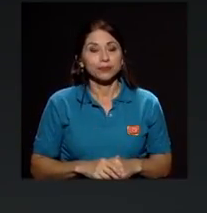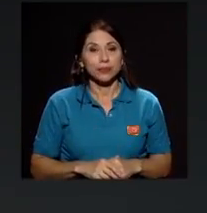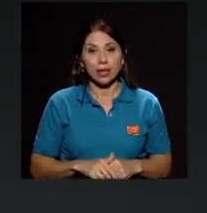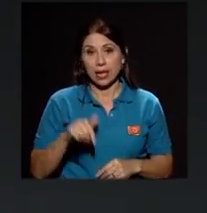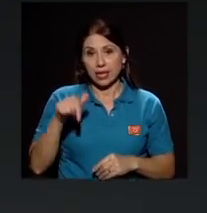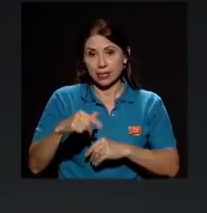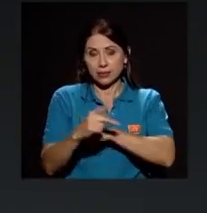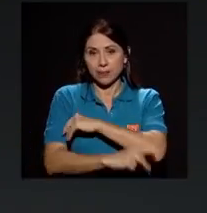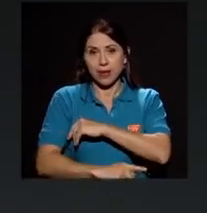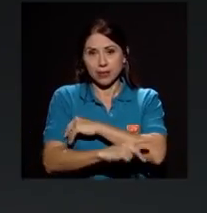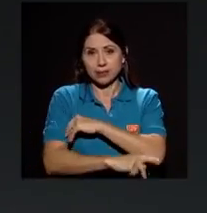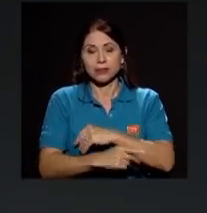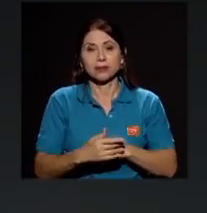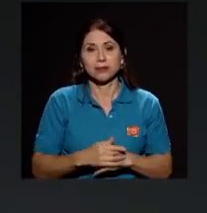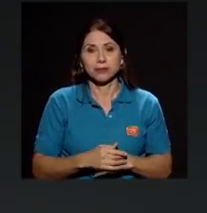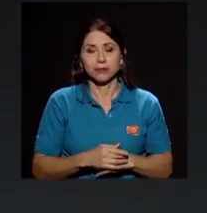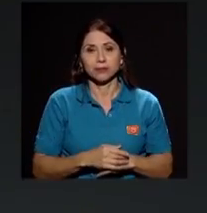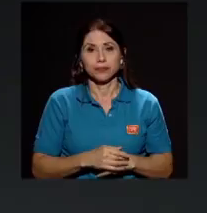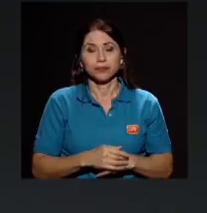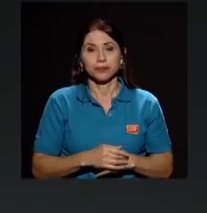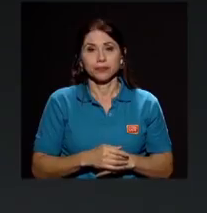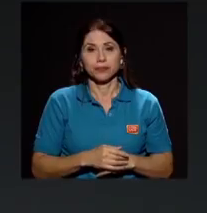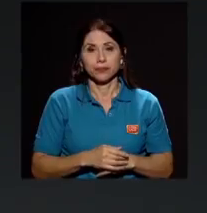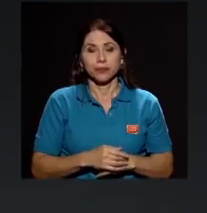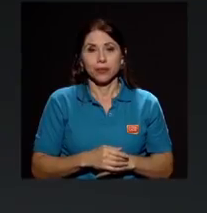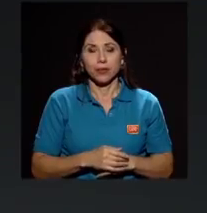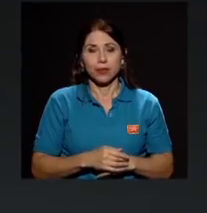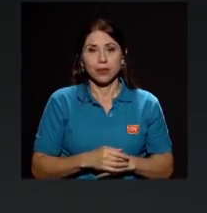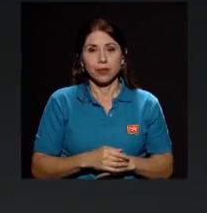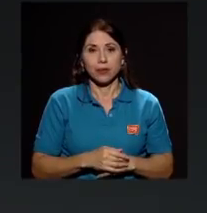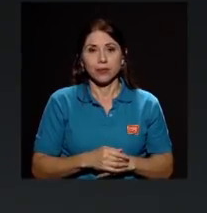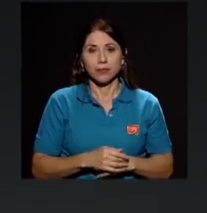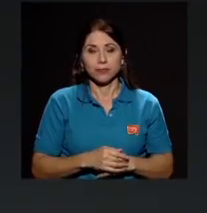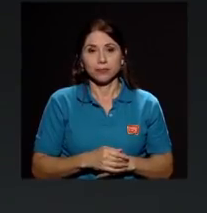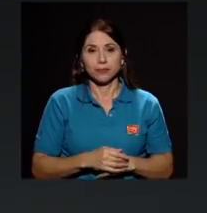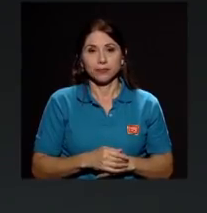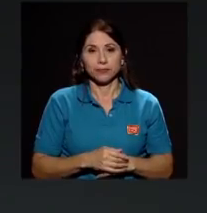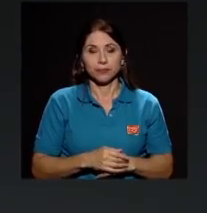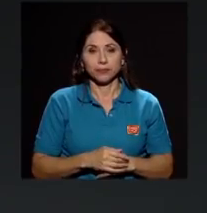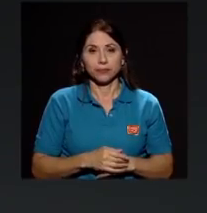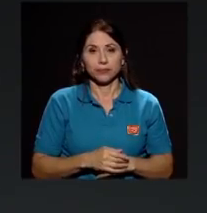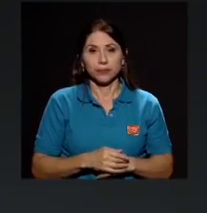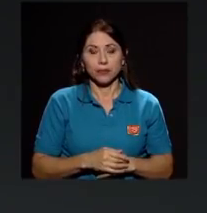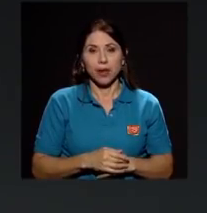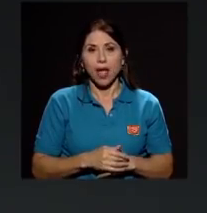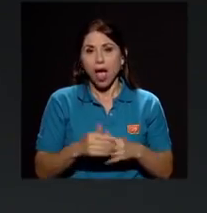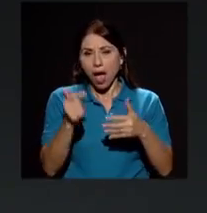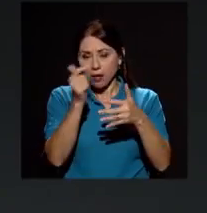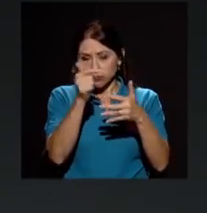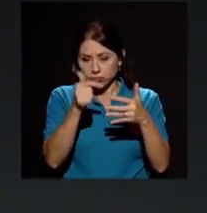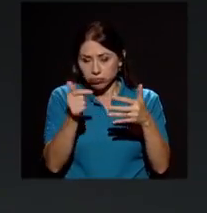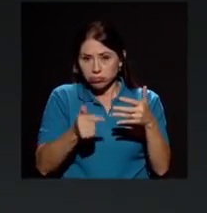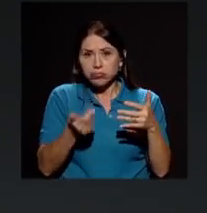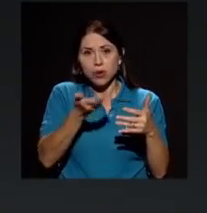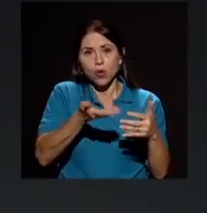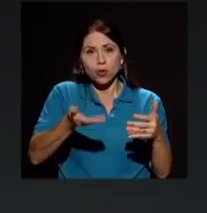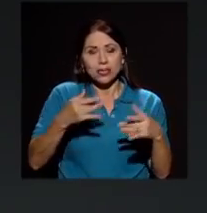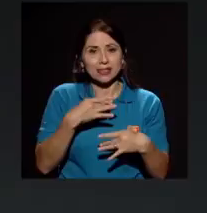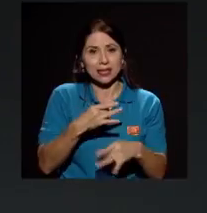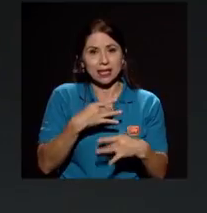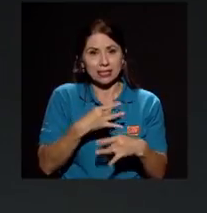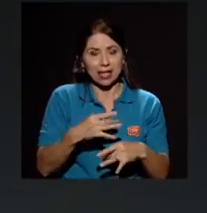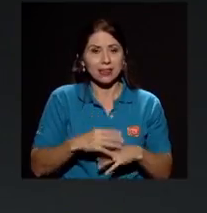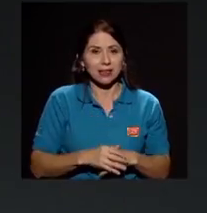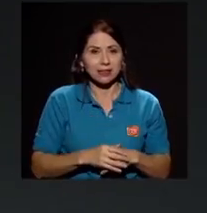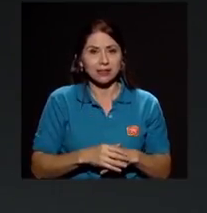este país y hay una serie de cosas interesantes hay una